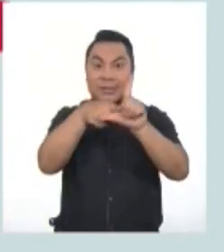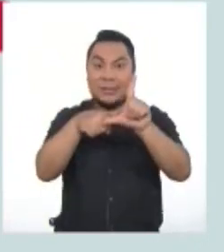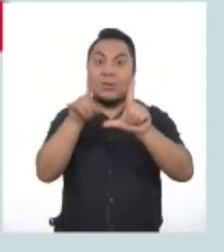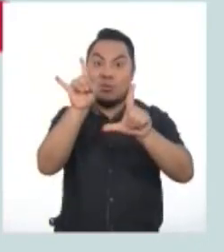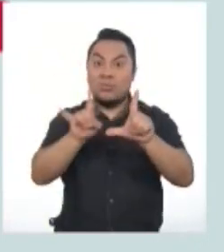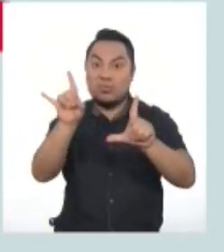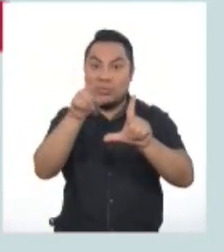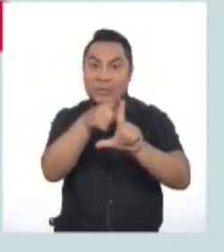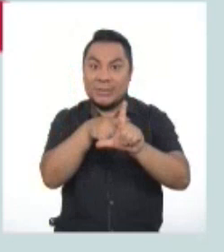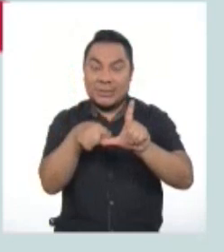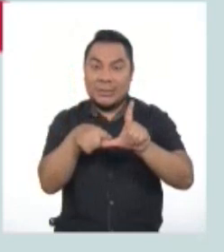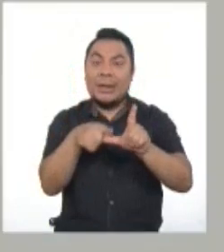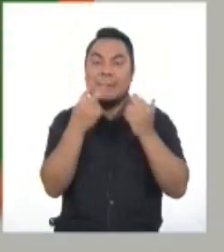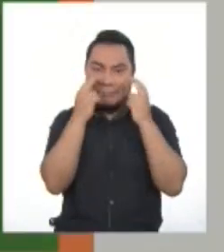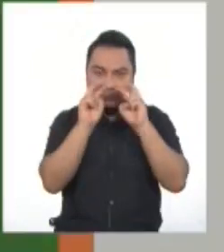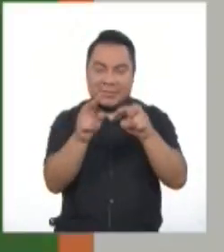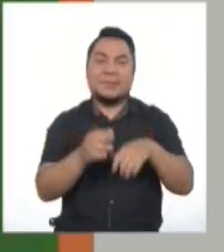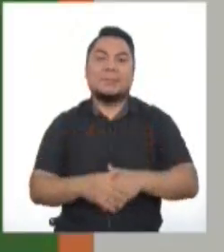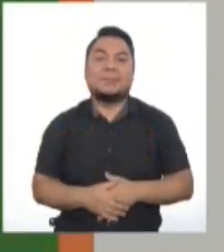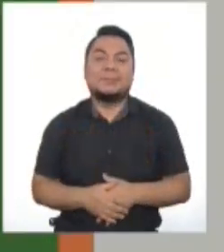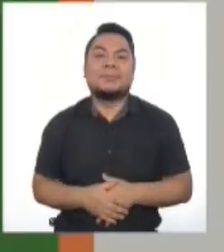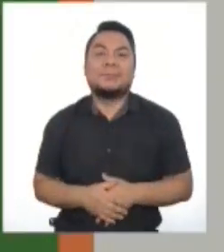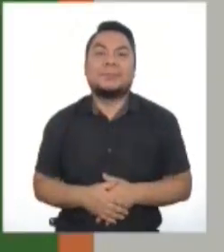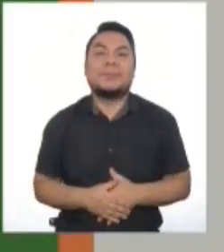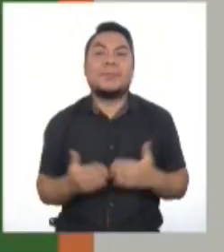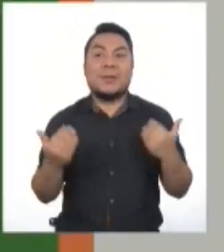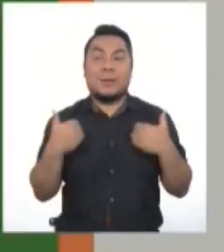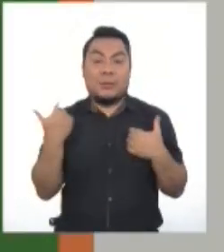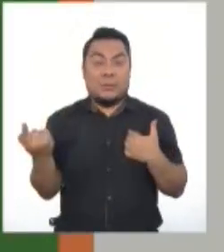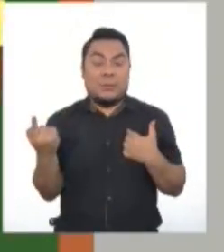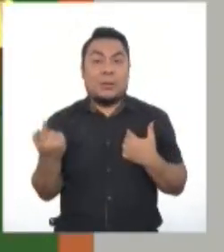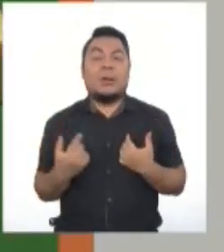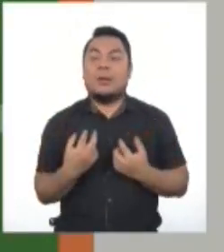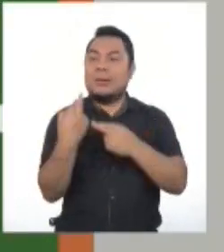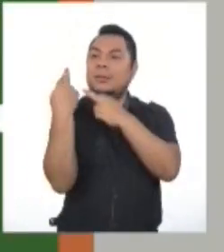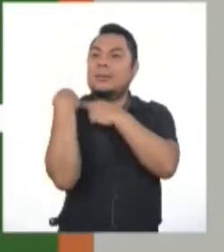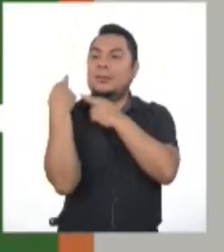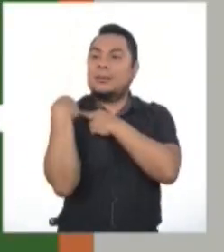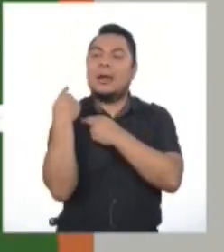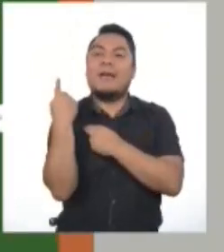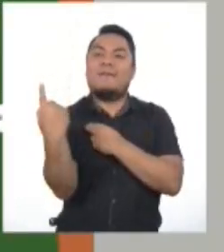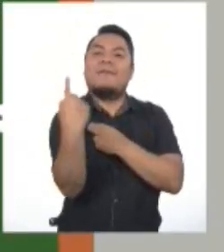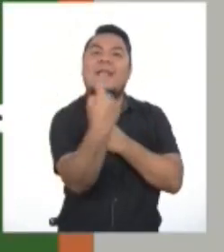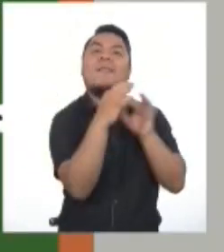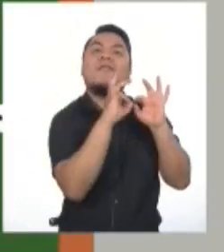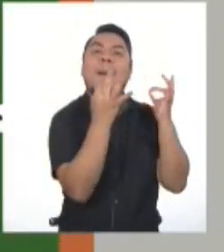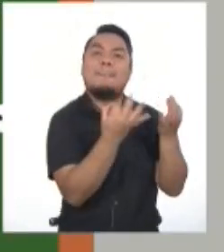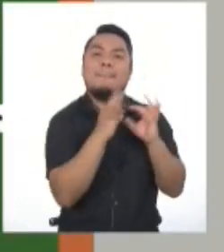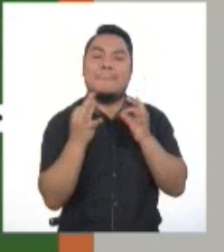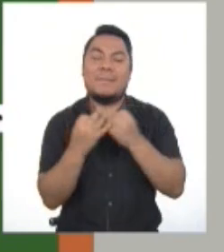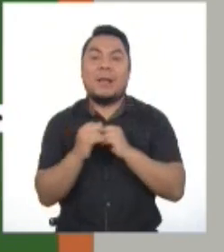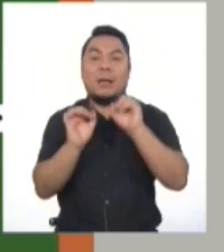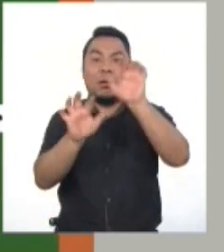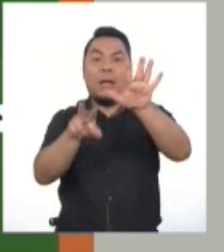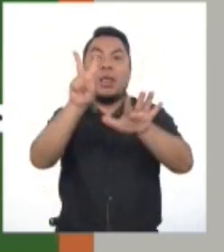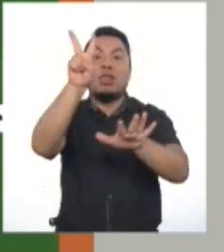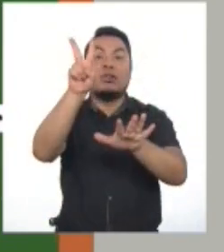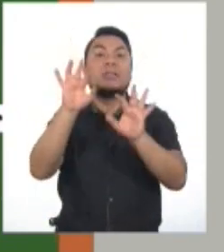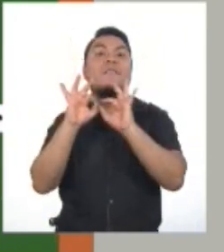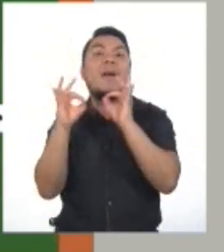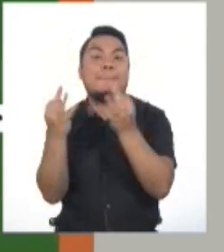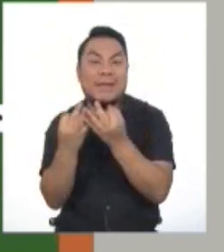¿Comenzamos? Vamos a hacerlo. Tenemos aquí los representantes de cada familia. 12 personas en